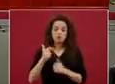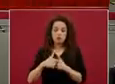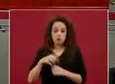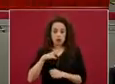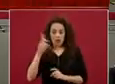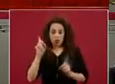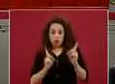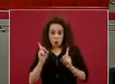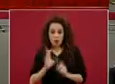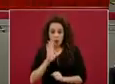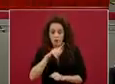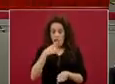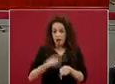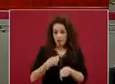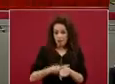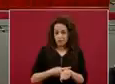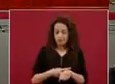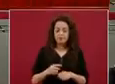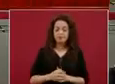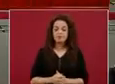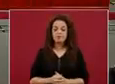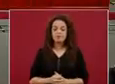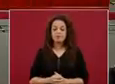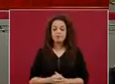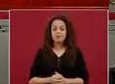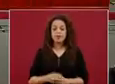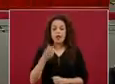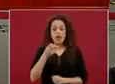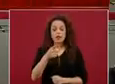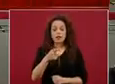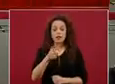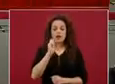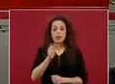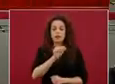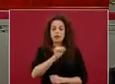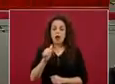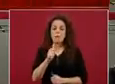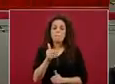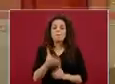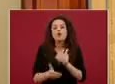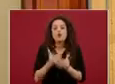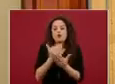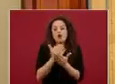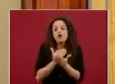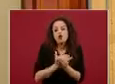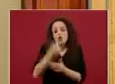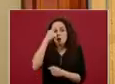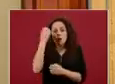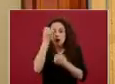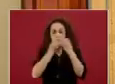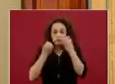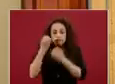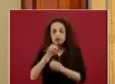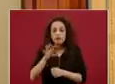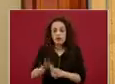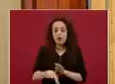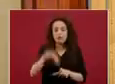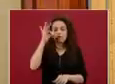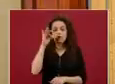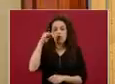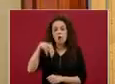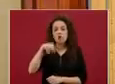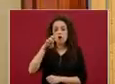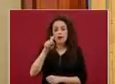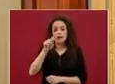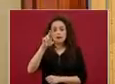enfermedad, y que en su momento, como parte de este protocolo de estudio, fueron muestreados, es decir, se les obtuvo una